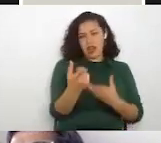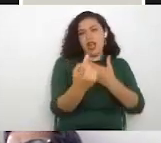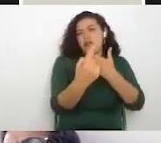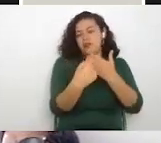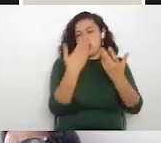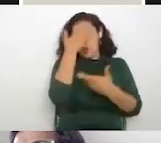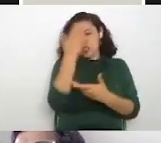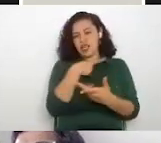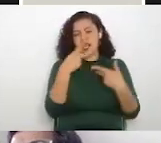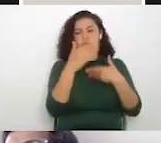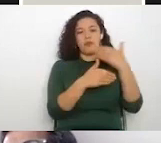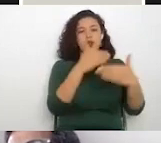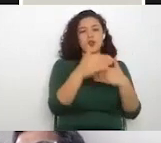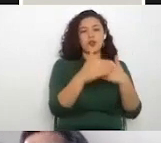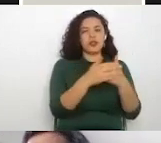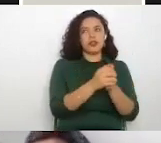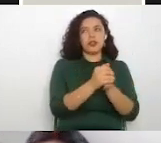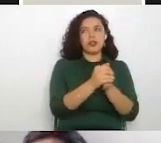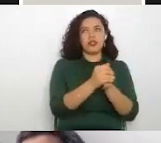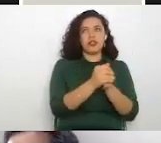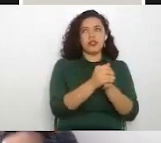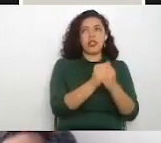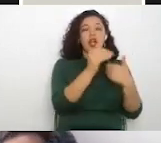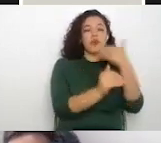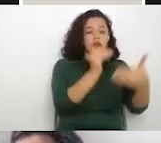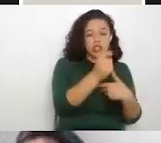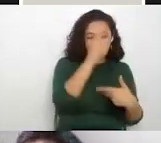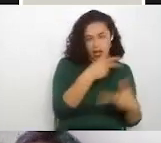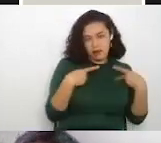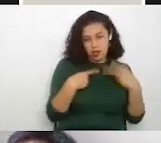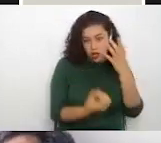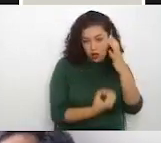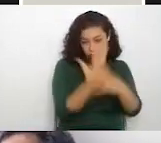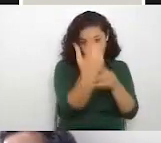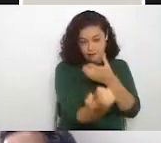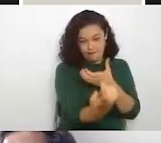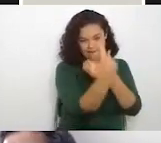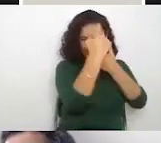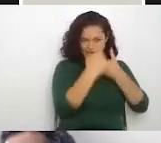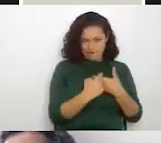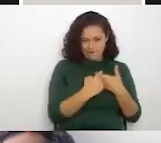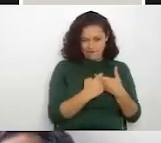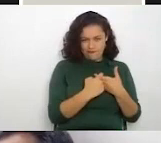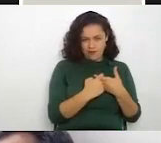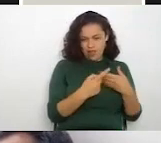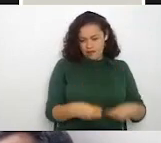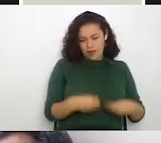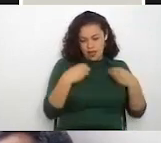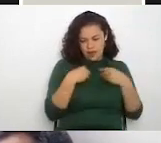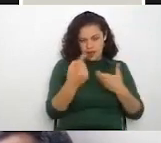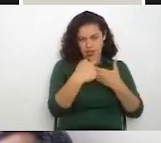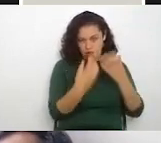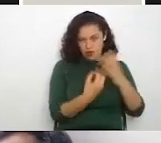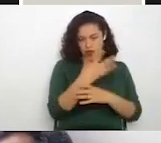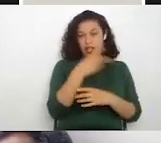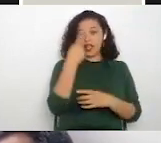de residentes de nuevo ingreso o la integración, ¿no? de residentes de nuevo ingreso. Y una de las